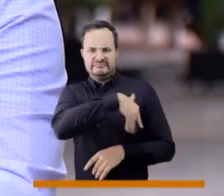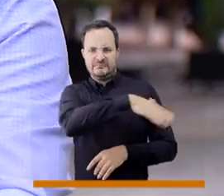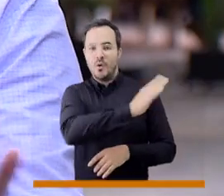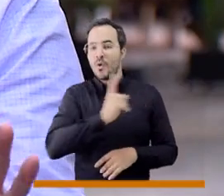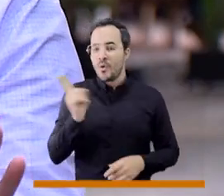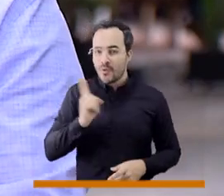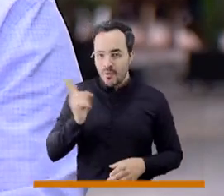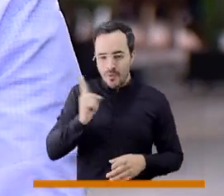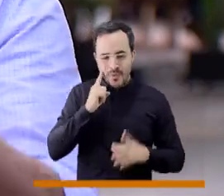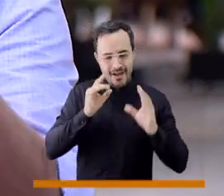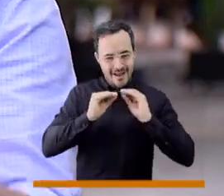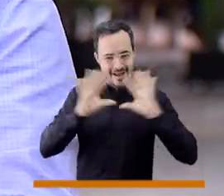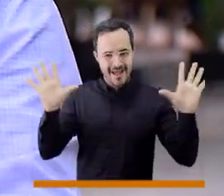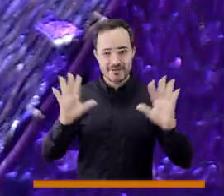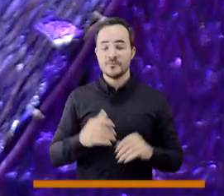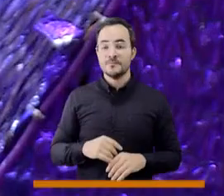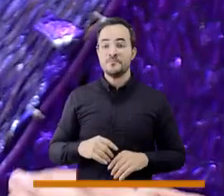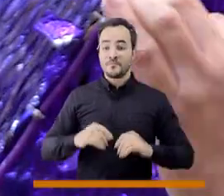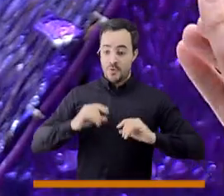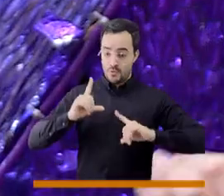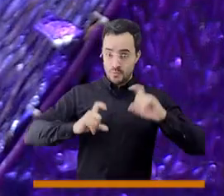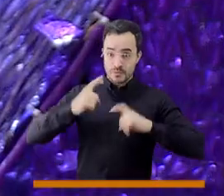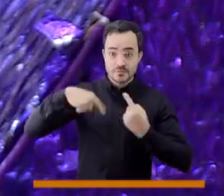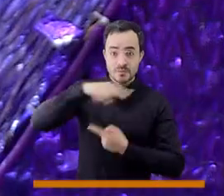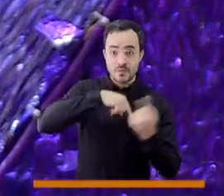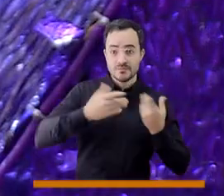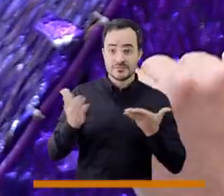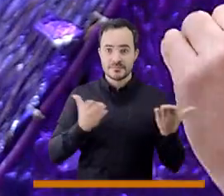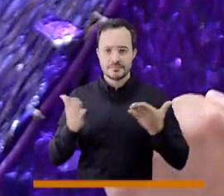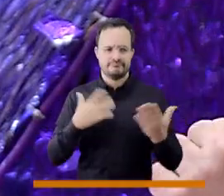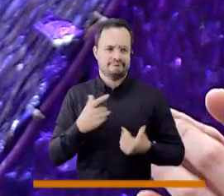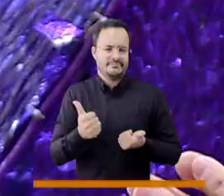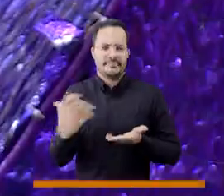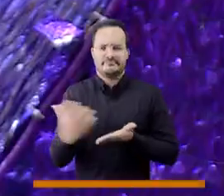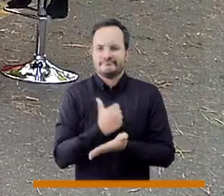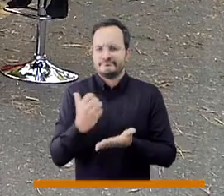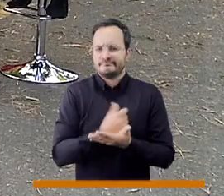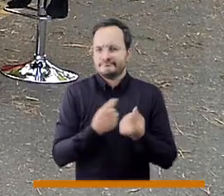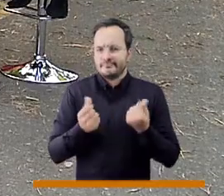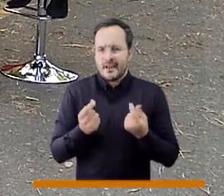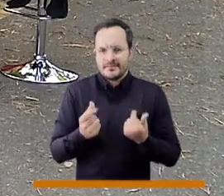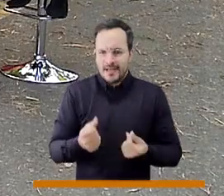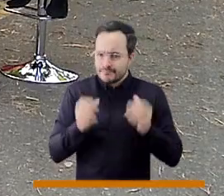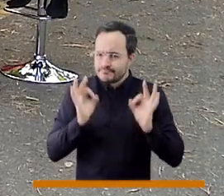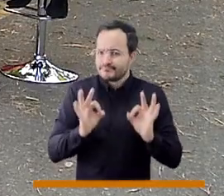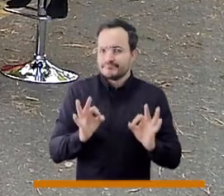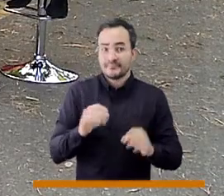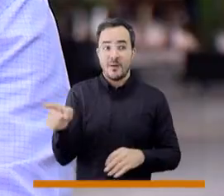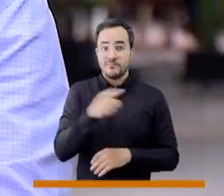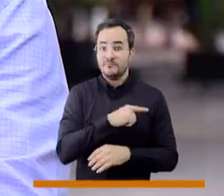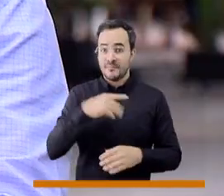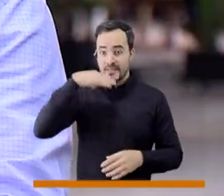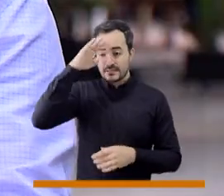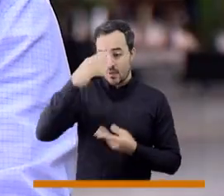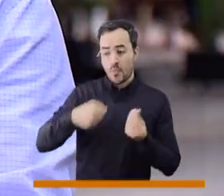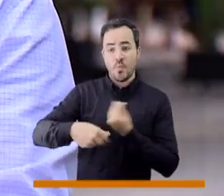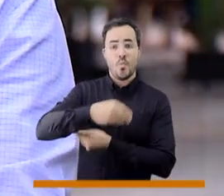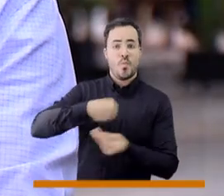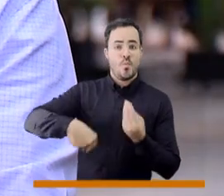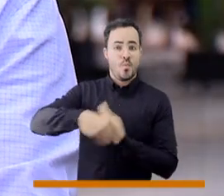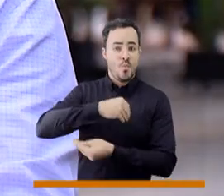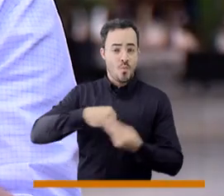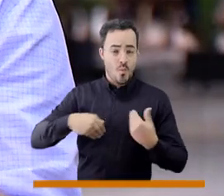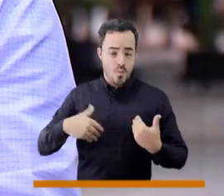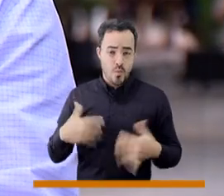así. Por el contrario, hay que reconocer en el turismo una actividad económica que hoy le representa muchos recursos